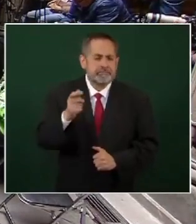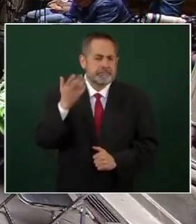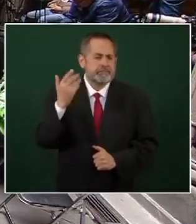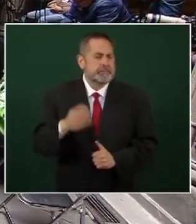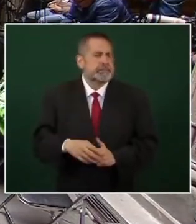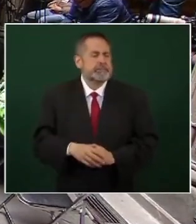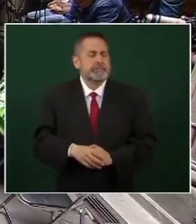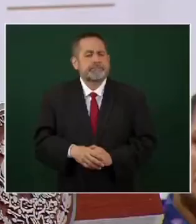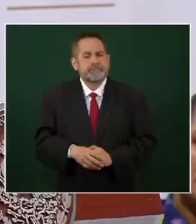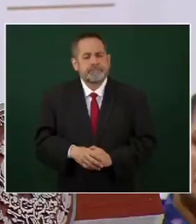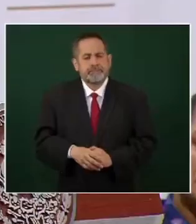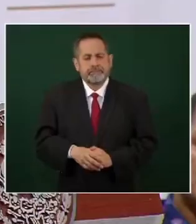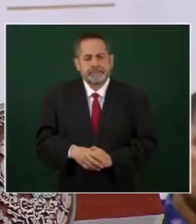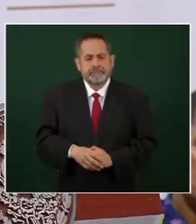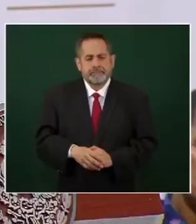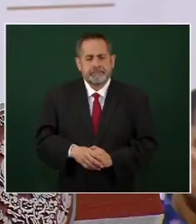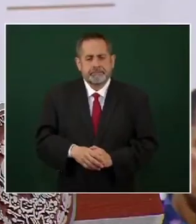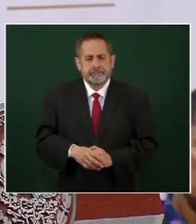de